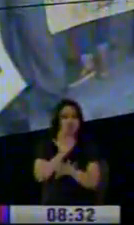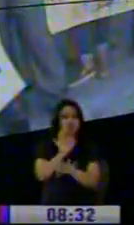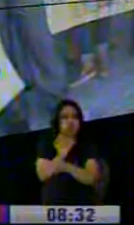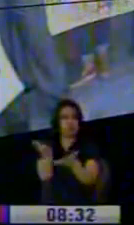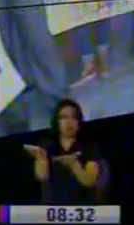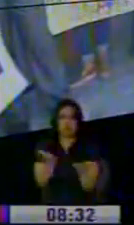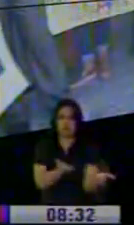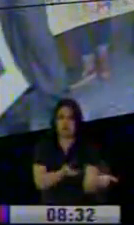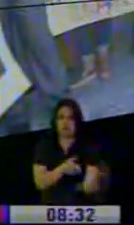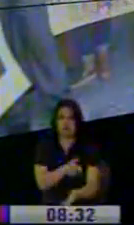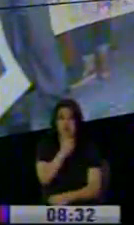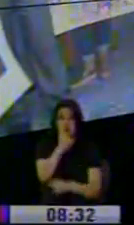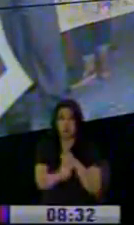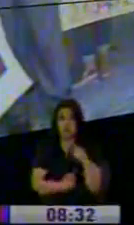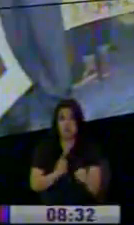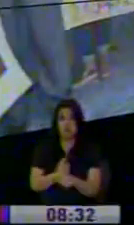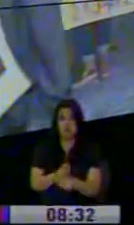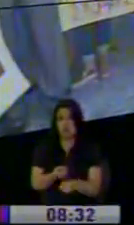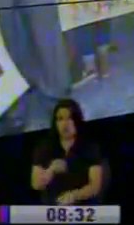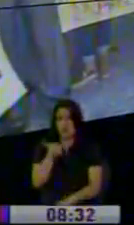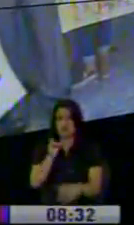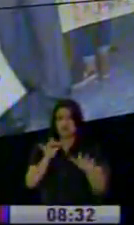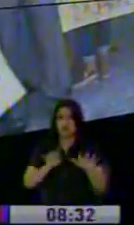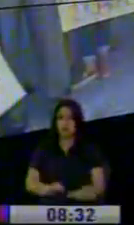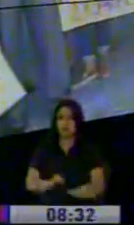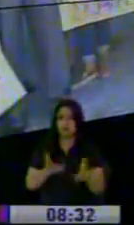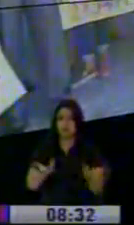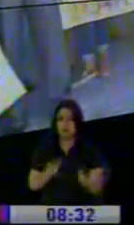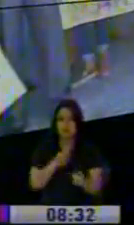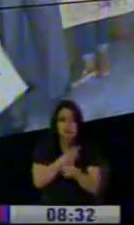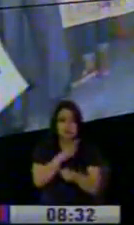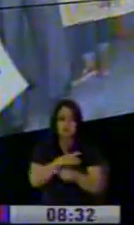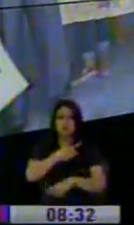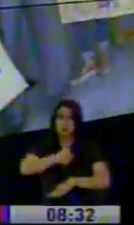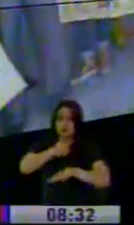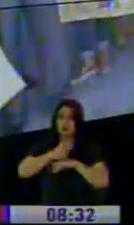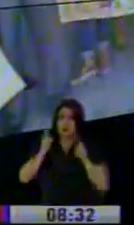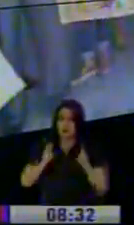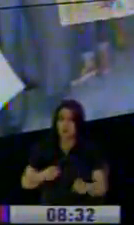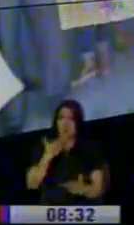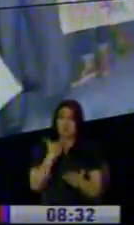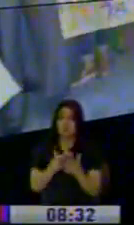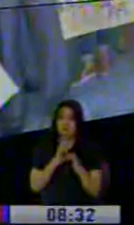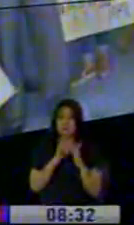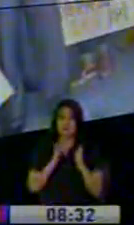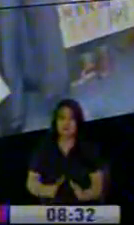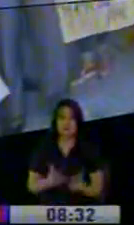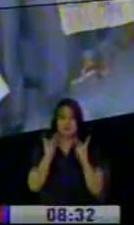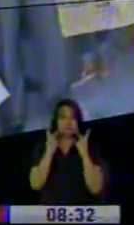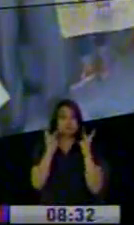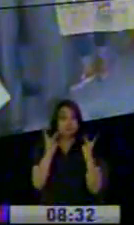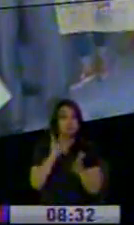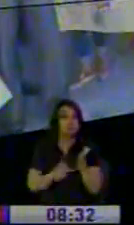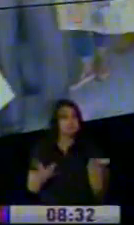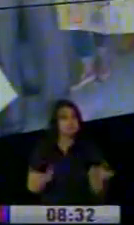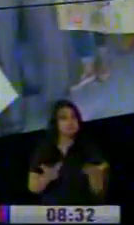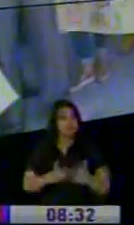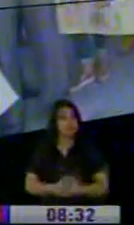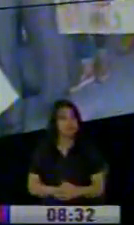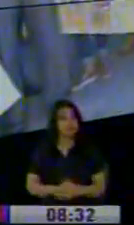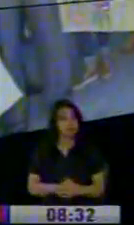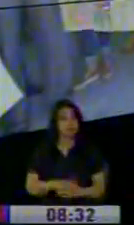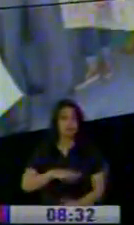eso iba a ser. Hay que presionar a la autoridad. Hay que presionar a la autoridad. Gracias, Andreita. Veamos qué podemos hacer. Hablar con